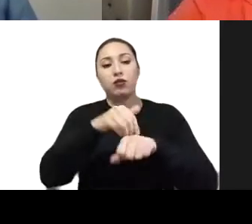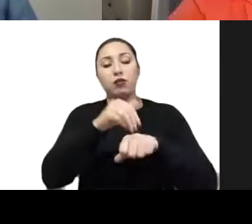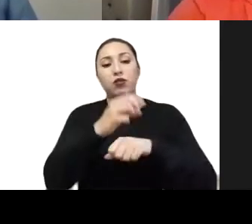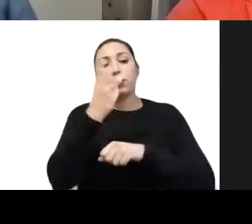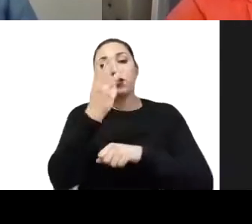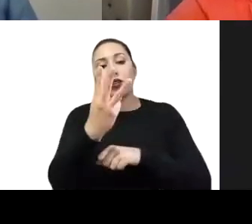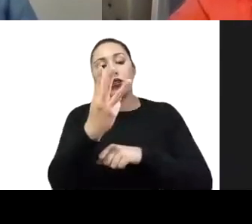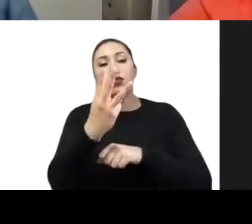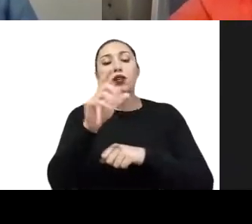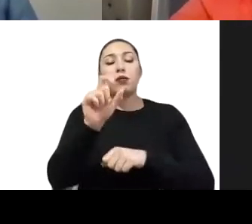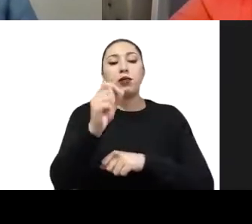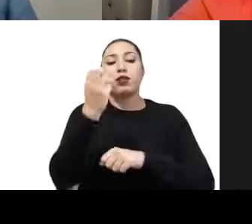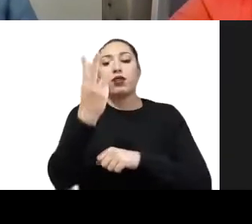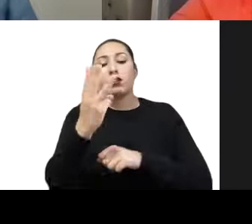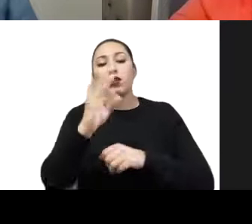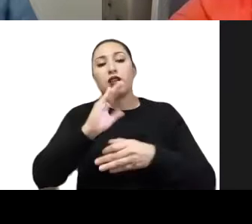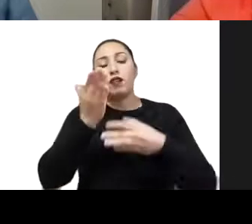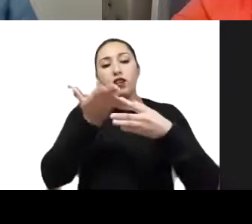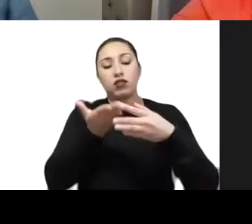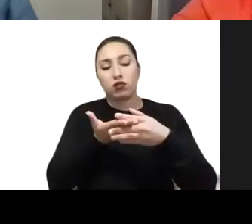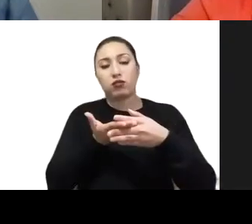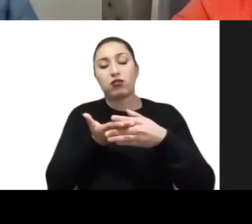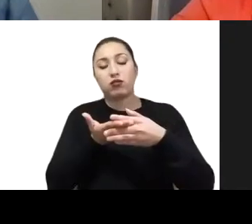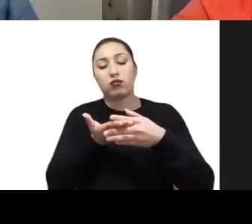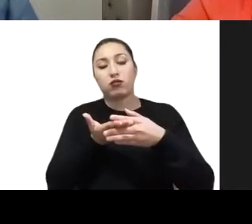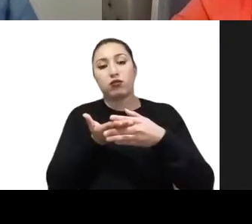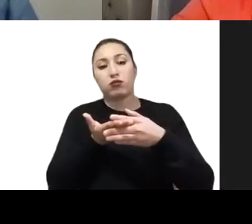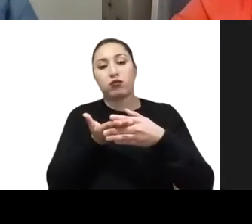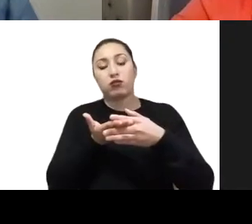y 23 en su fracción